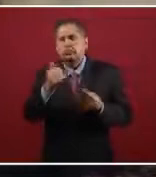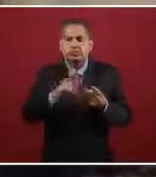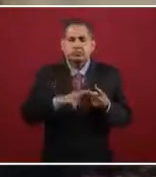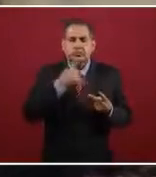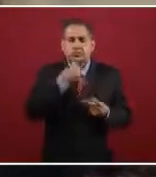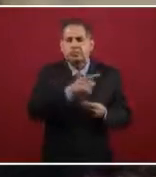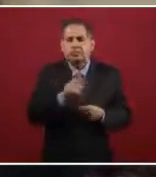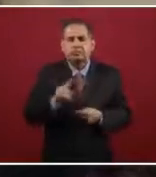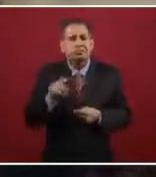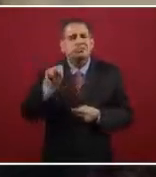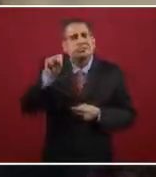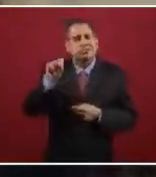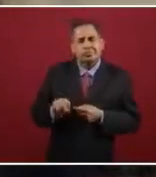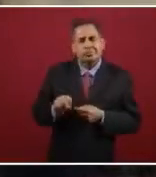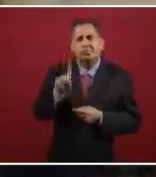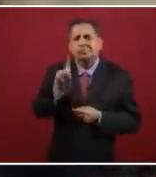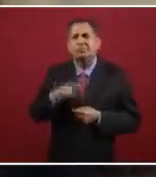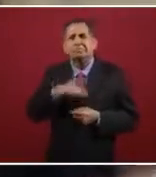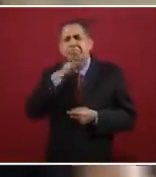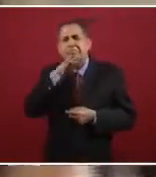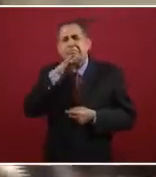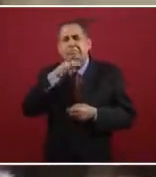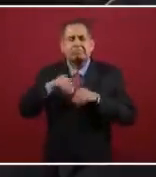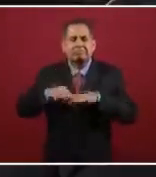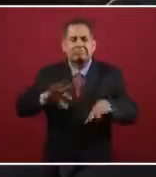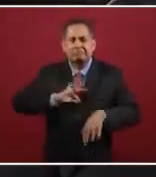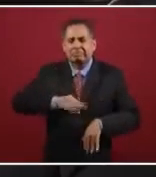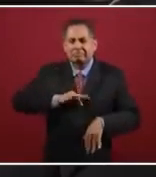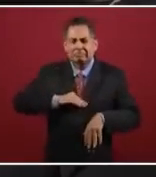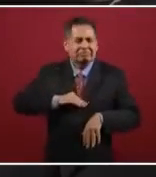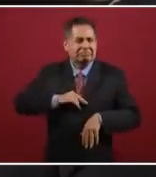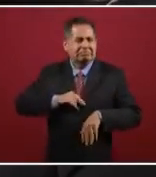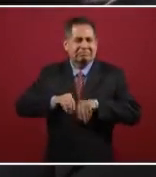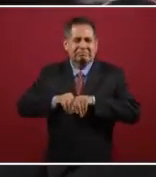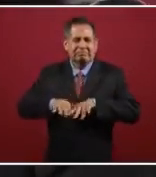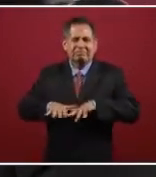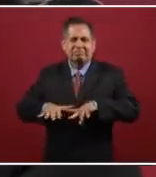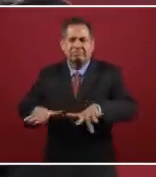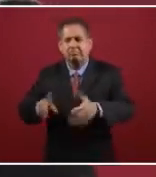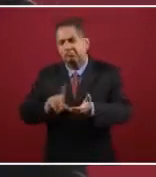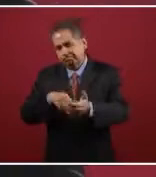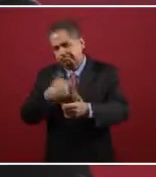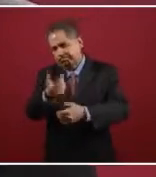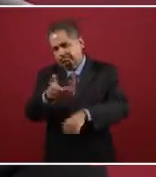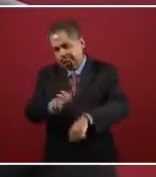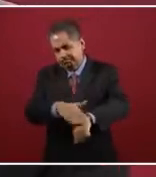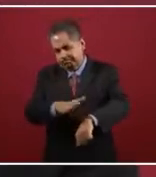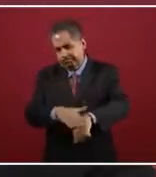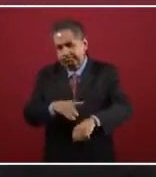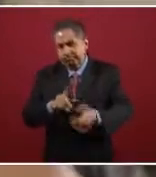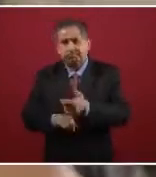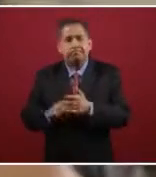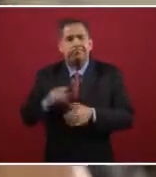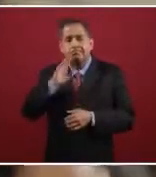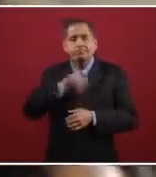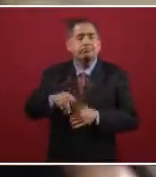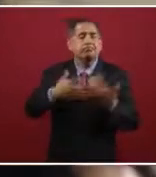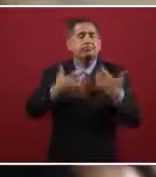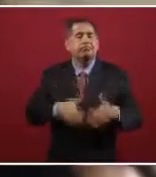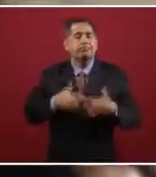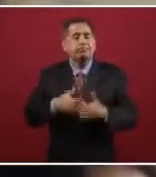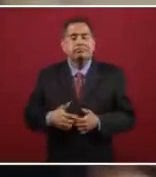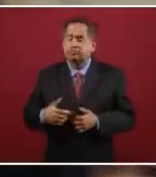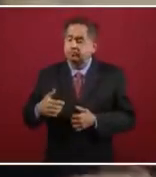agua está contaminada hay mucha agua contaminada en el sur esta es otra denuncia también de la mala operación de la empresa